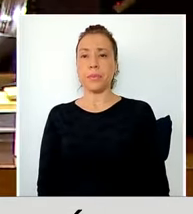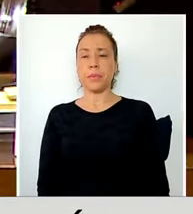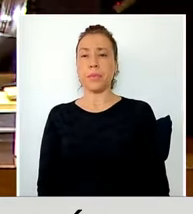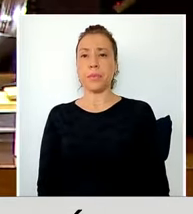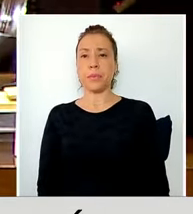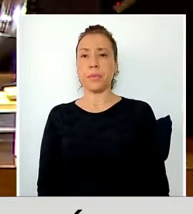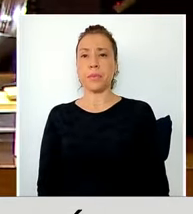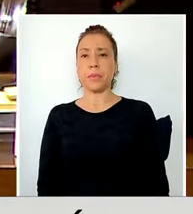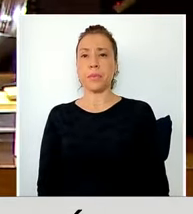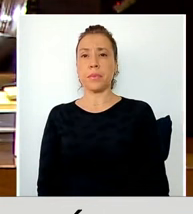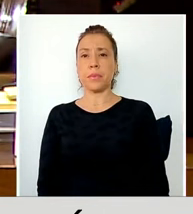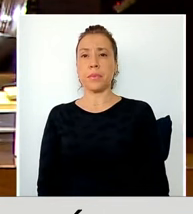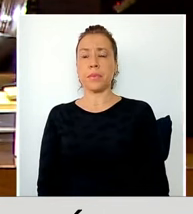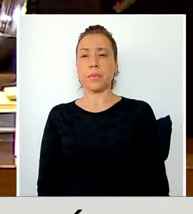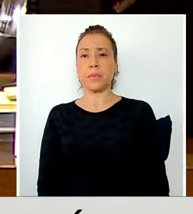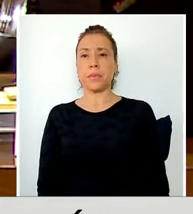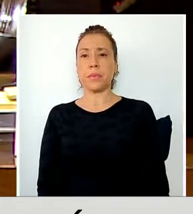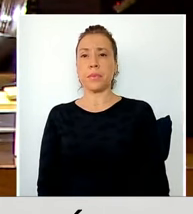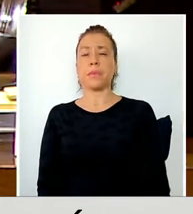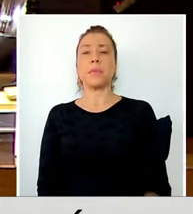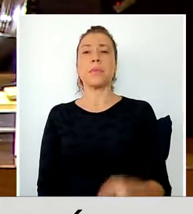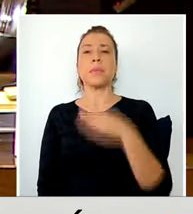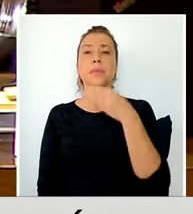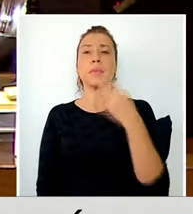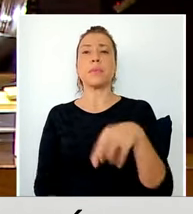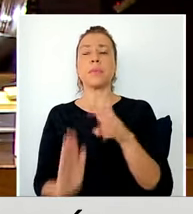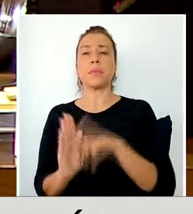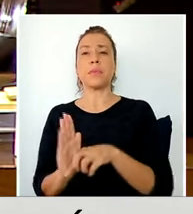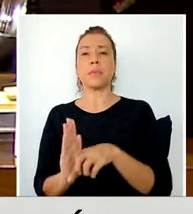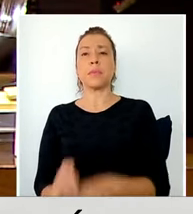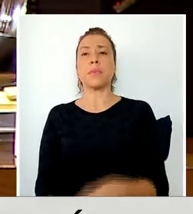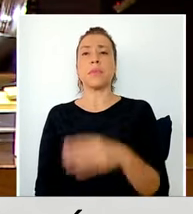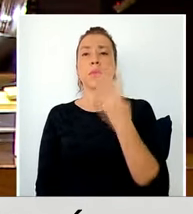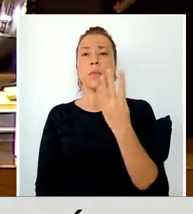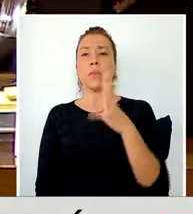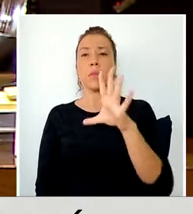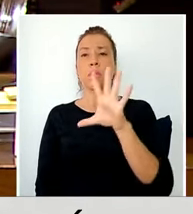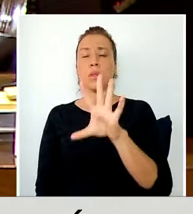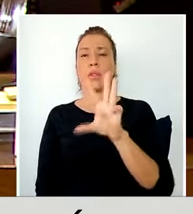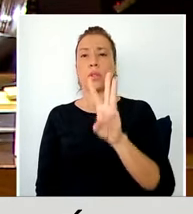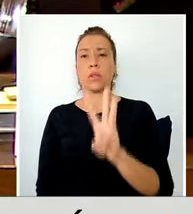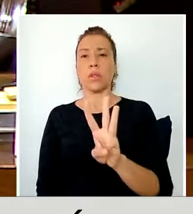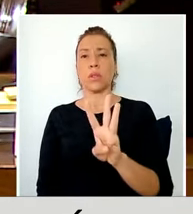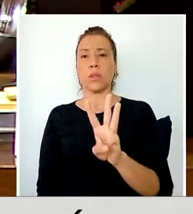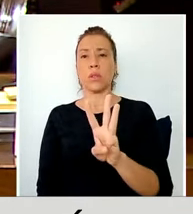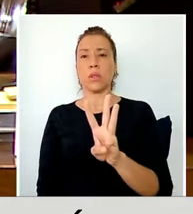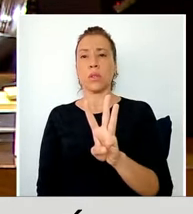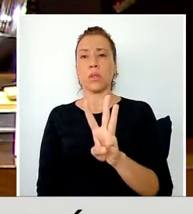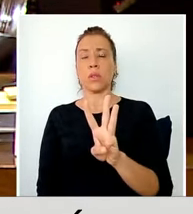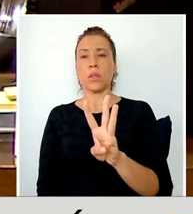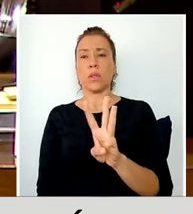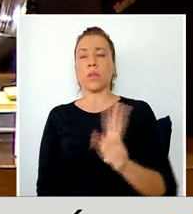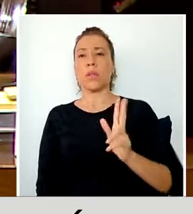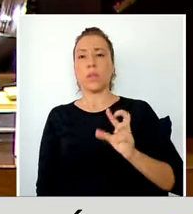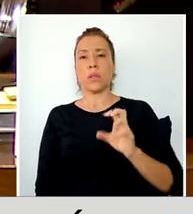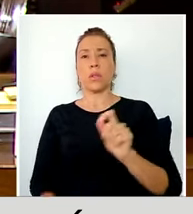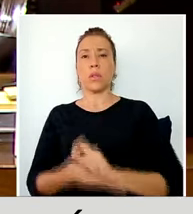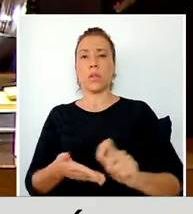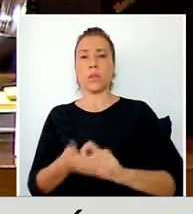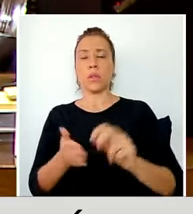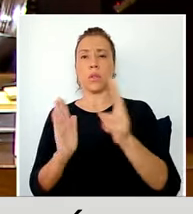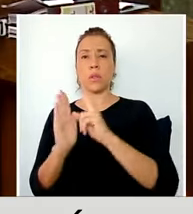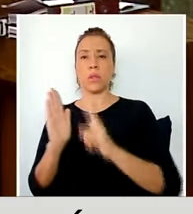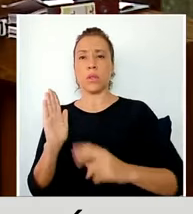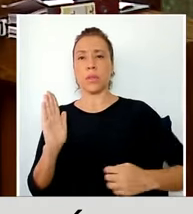corresponde tratar a continuación la resolución número cuatrocientos cincuenta y tres el señor Pro secretario dará lectura